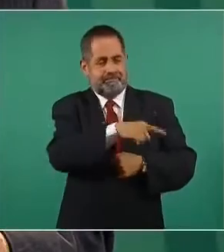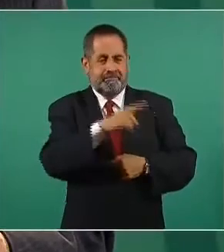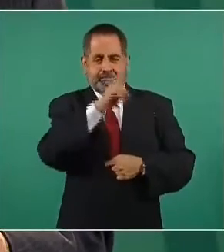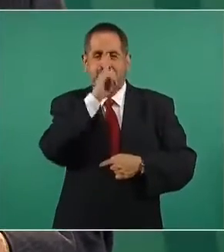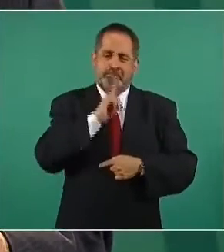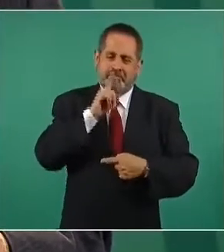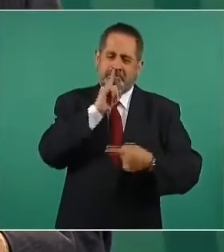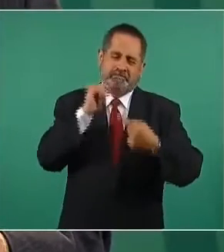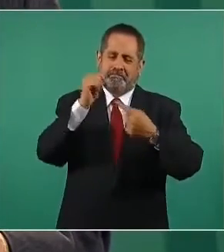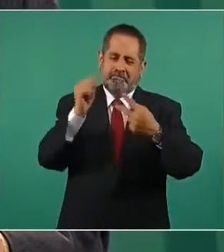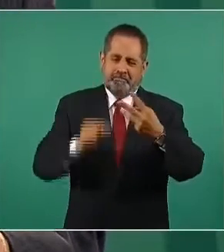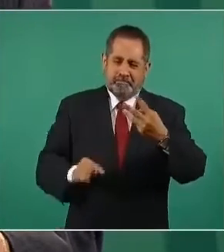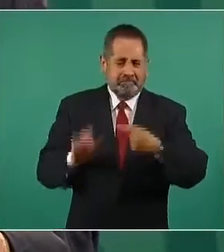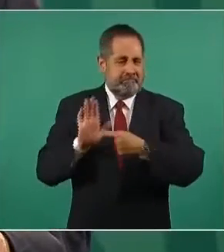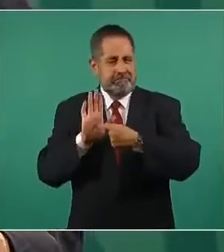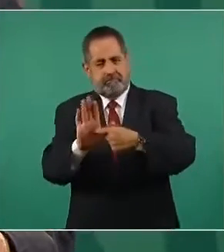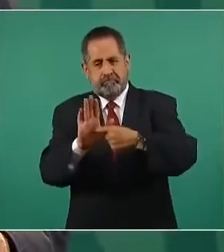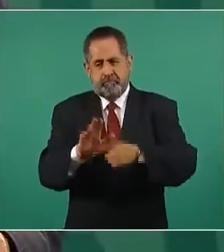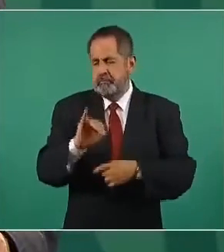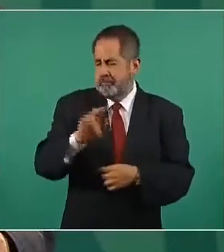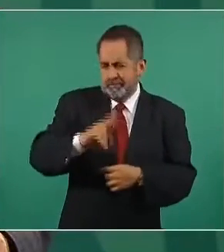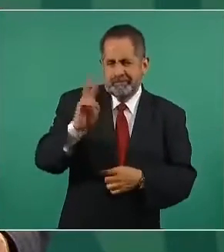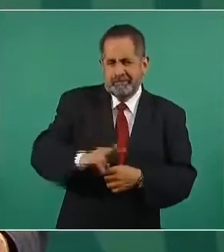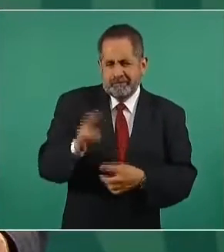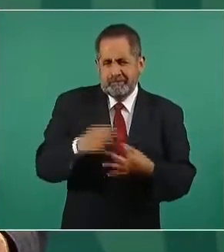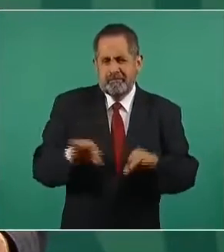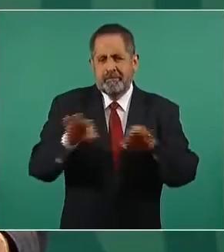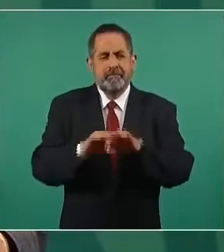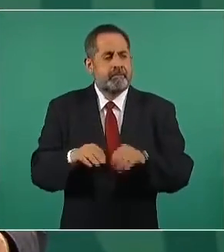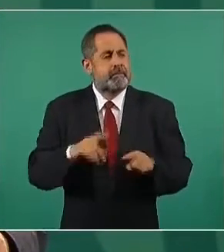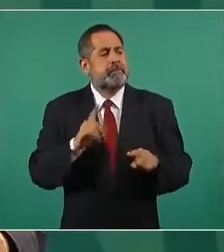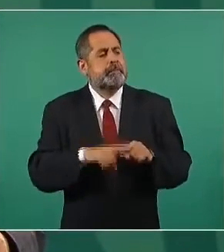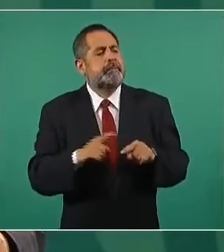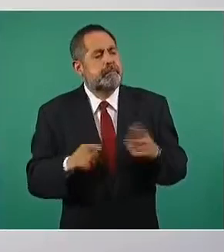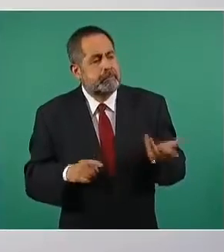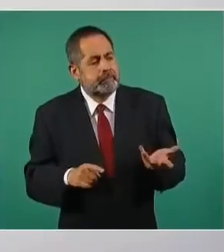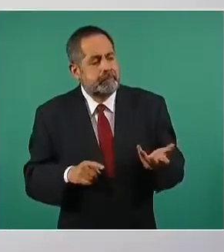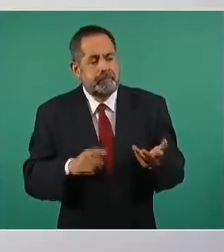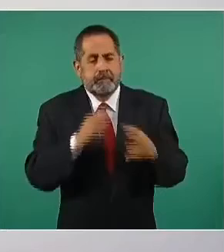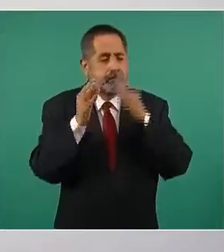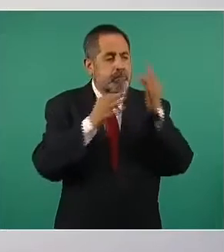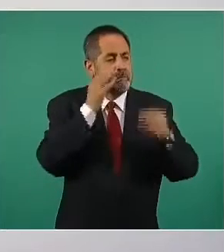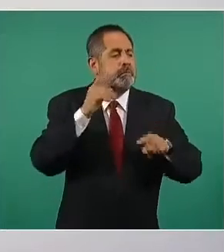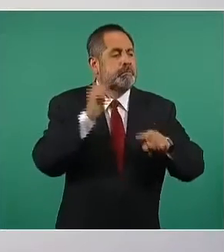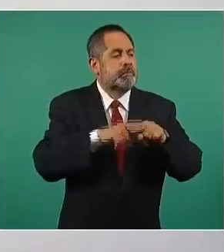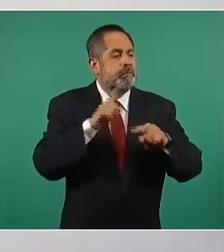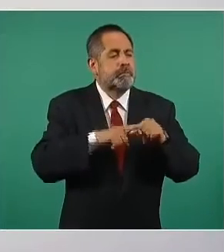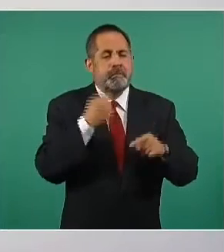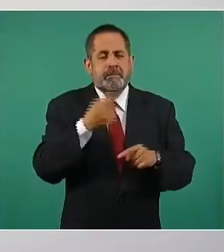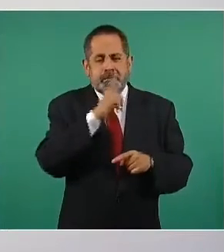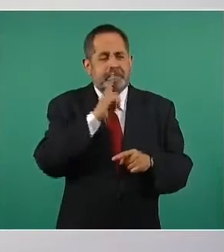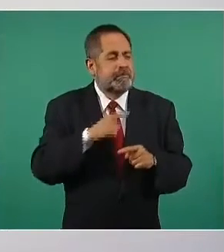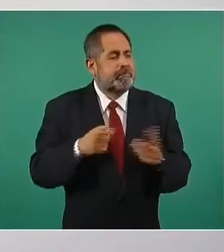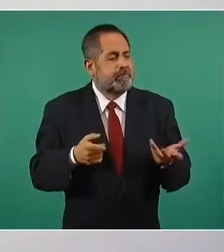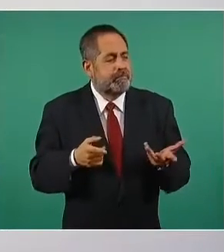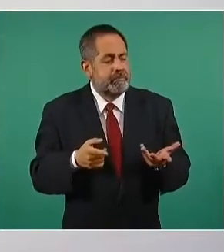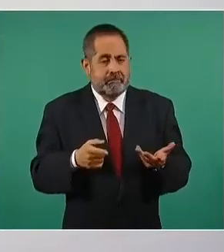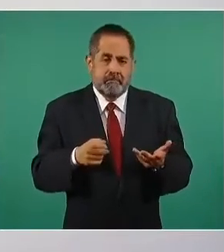hoy de ver quién es quién en las noticias, porque daña